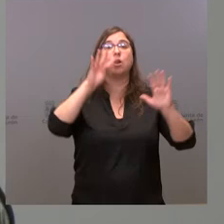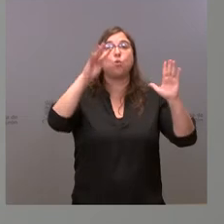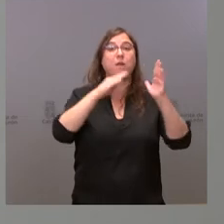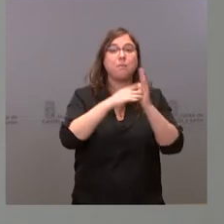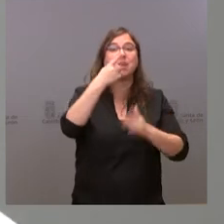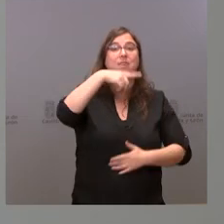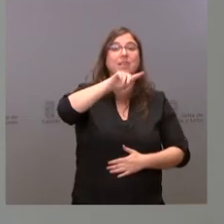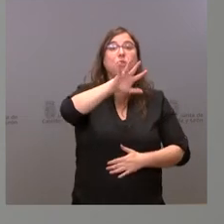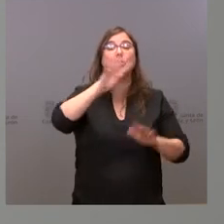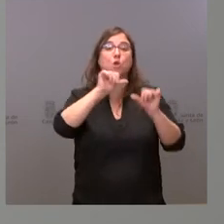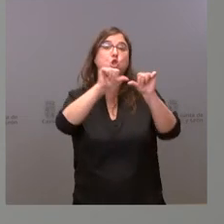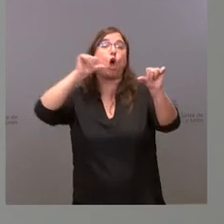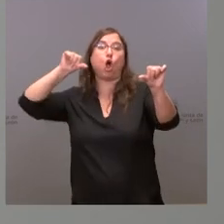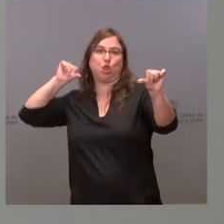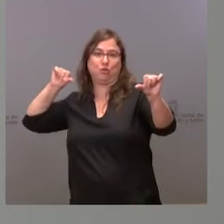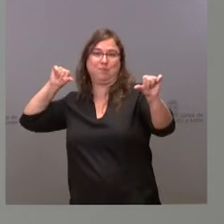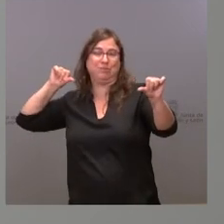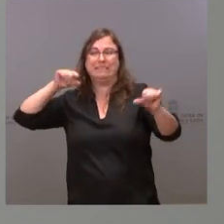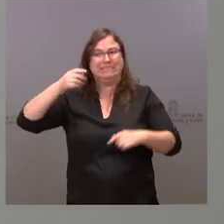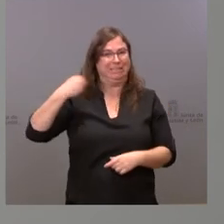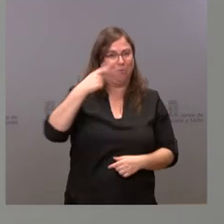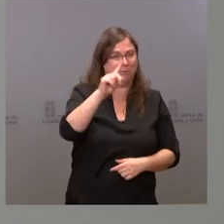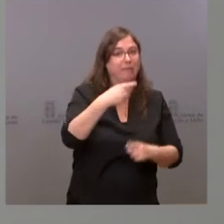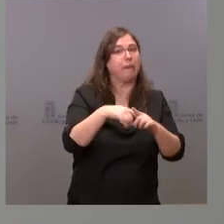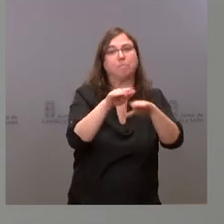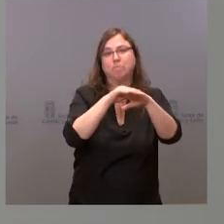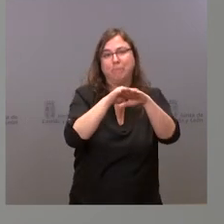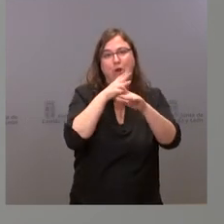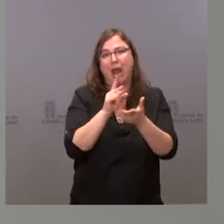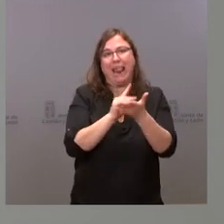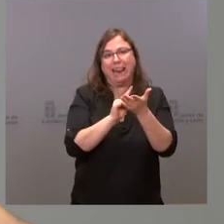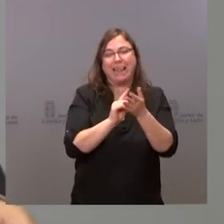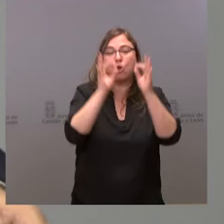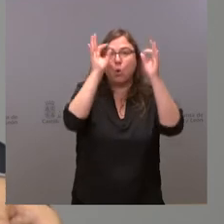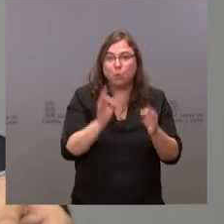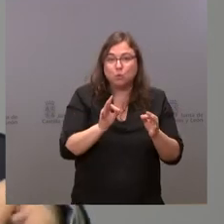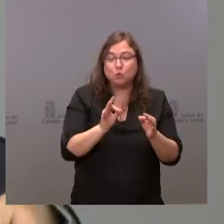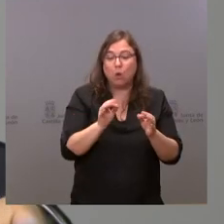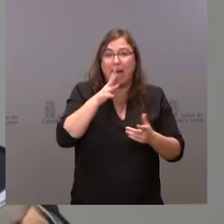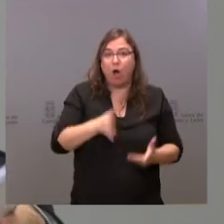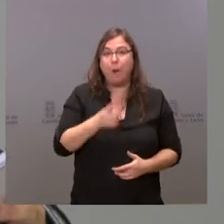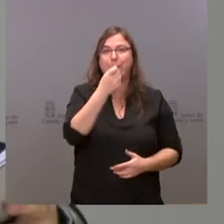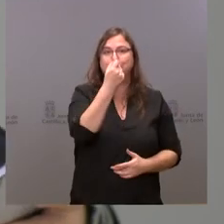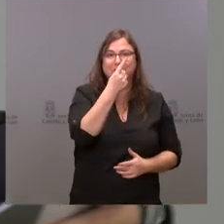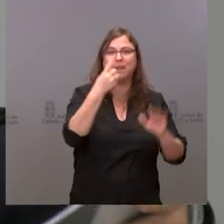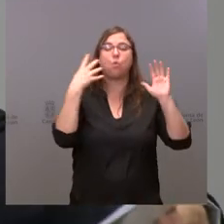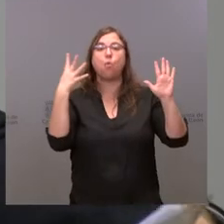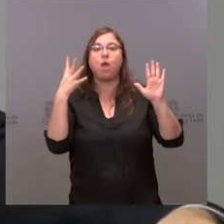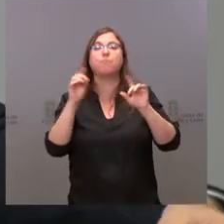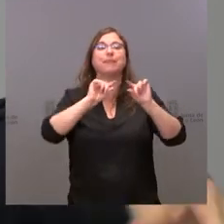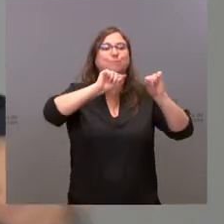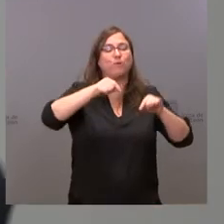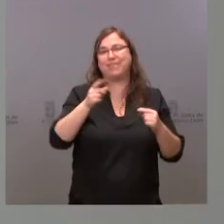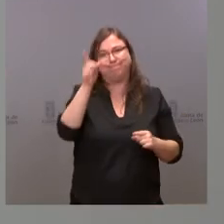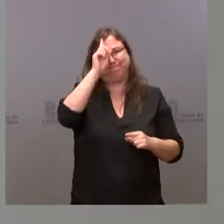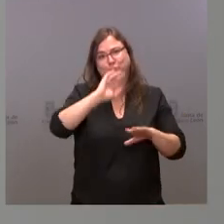profesionales o algo de la pandemia pero éste no me está preguntando esto evidentemente no dispongo en este momento del dato de 2009 cuáles son los correspondientes ni a la provincia de león ya